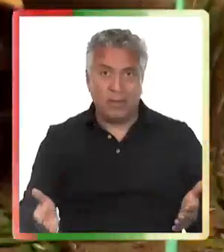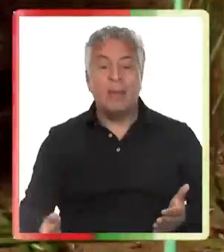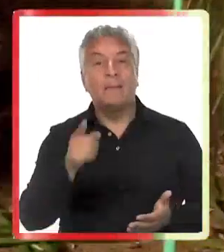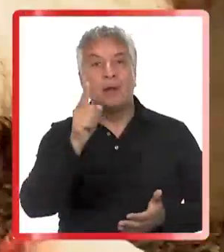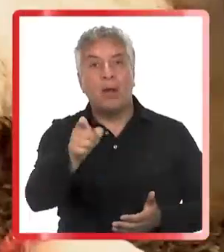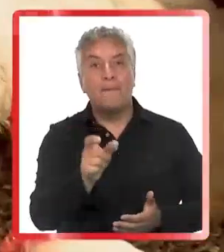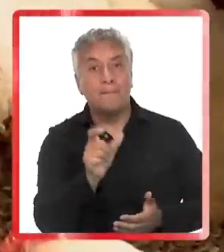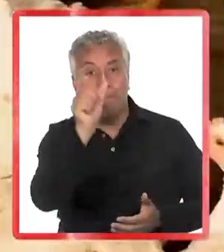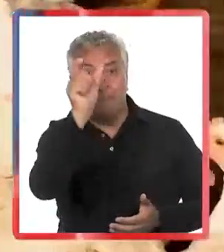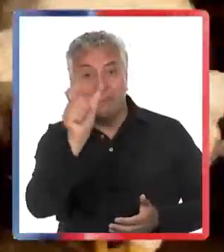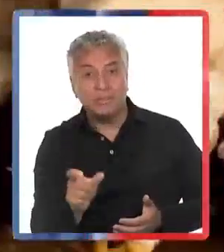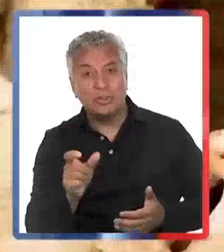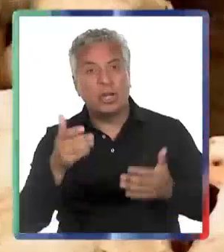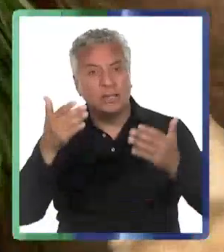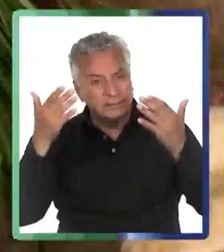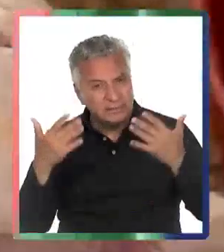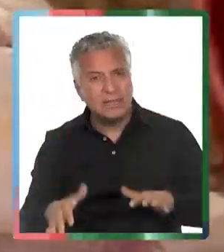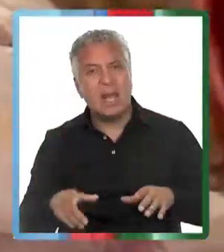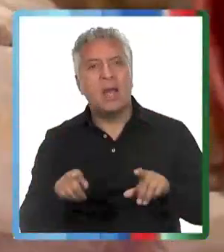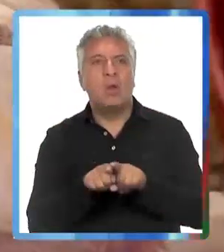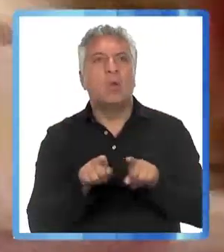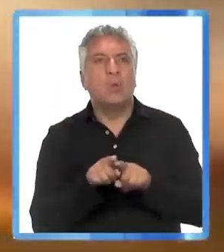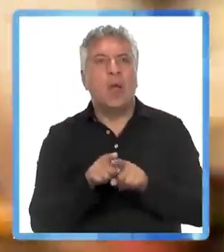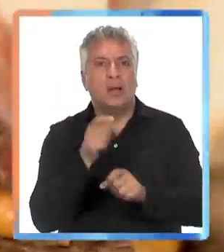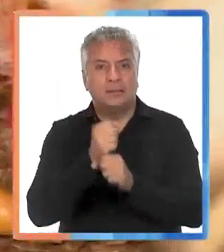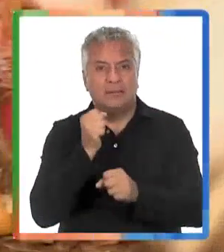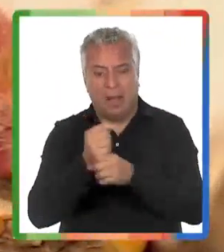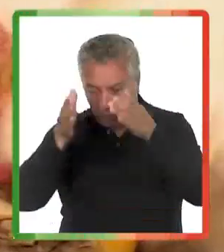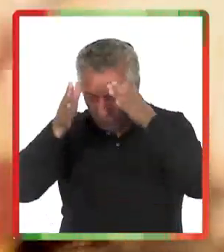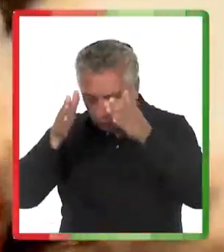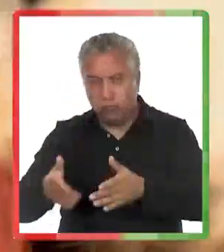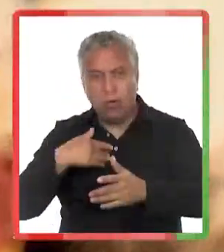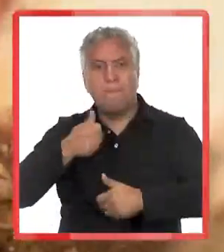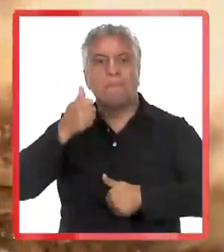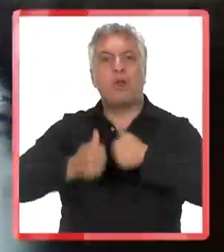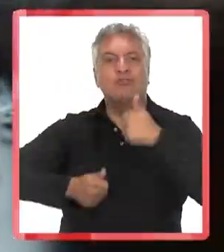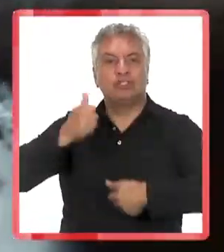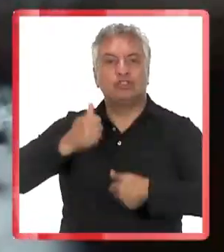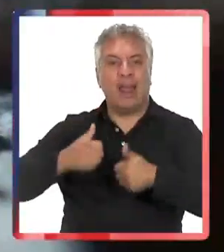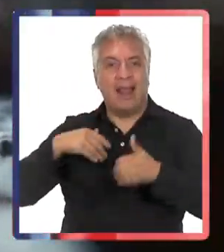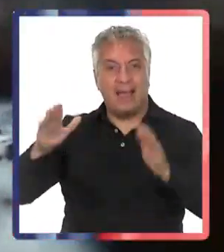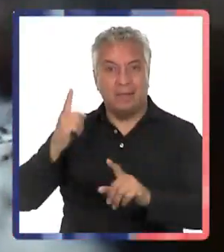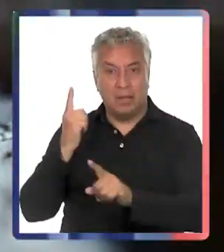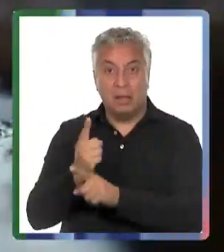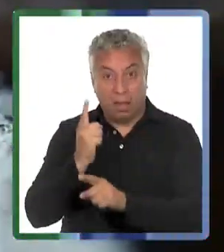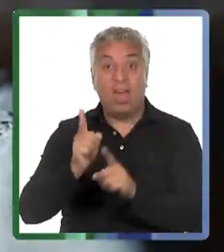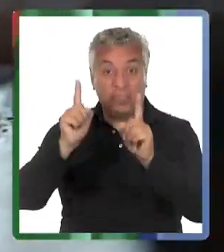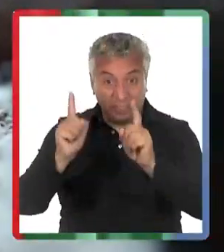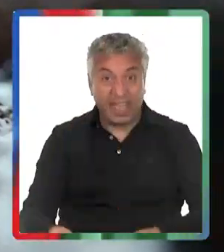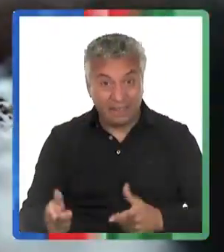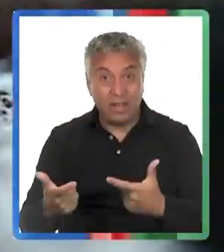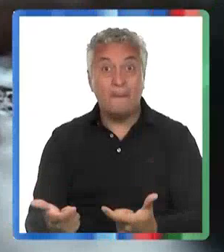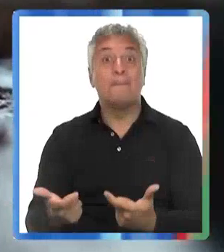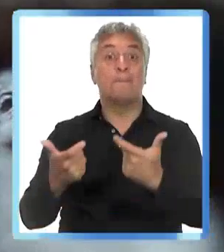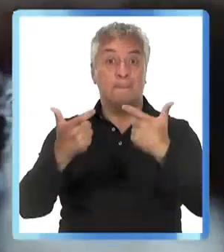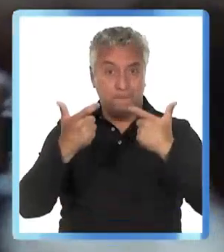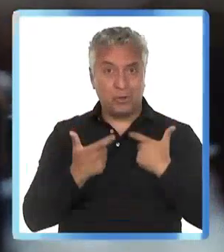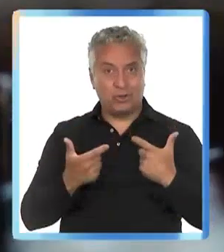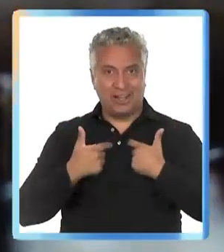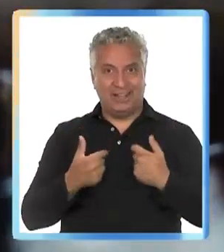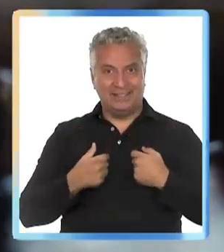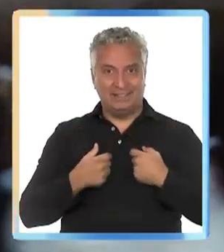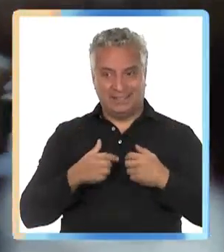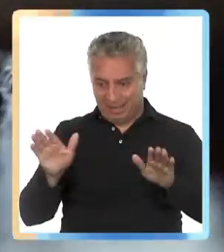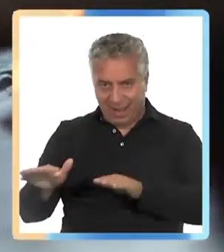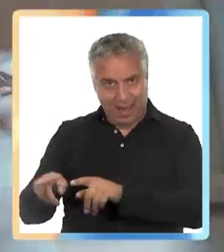por lo tanto, personas que ya se dediquen de manera, como le digo, más regular y profesional a esto, debieran protegerse actualmente